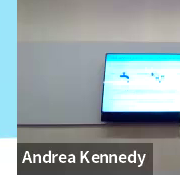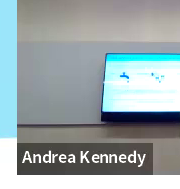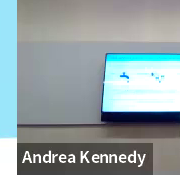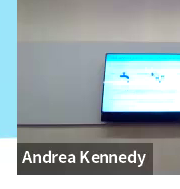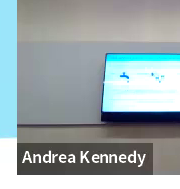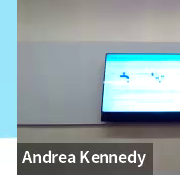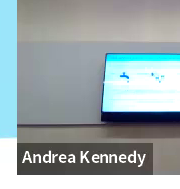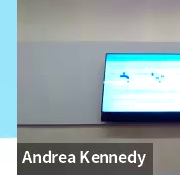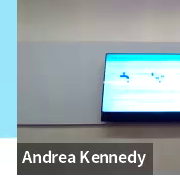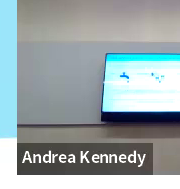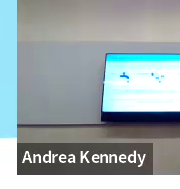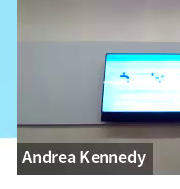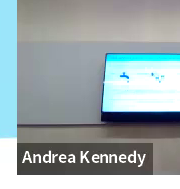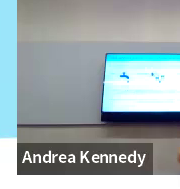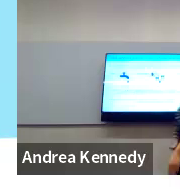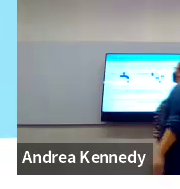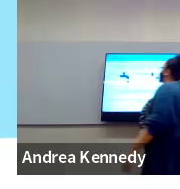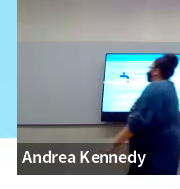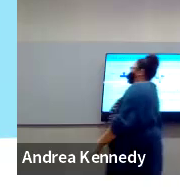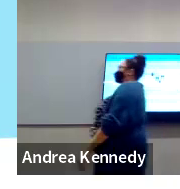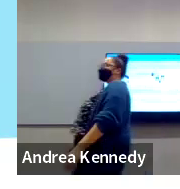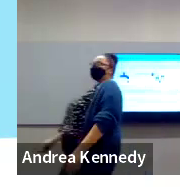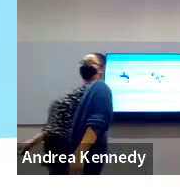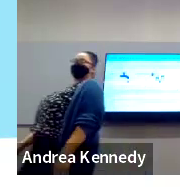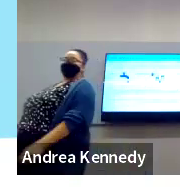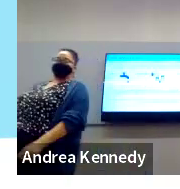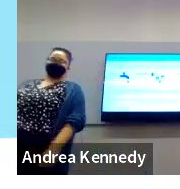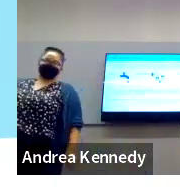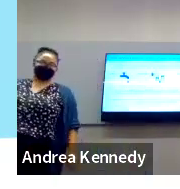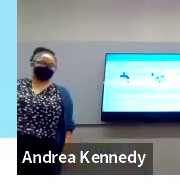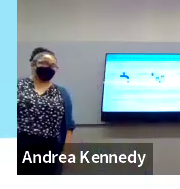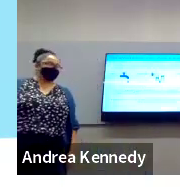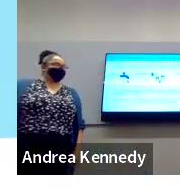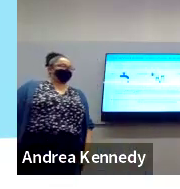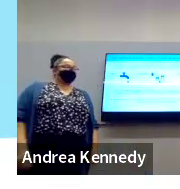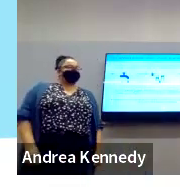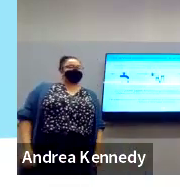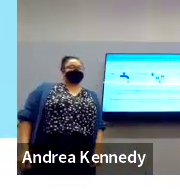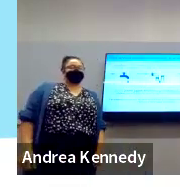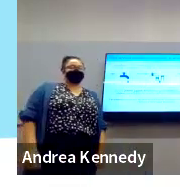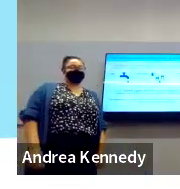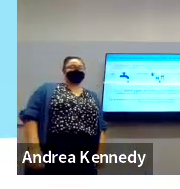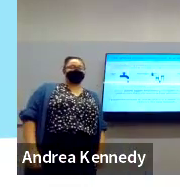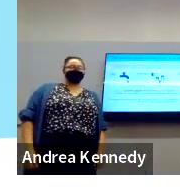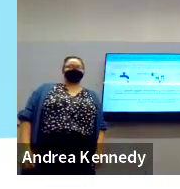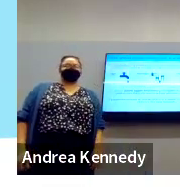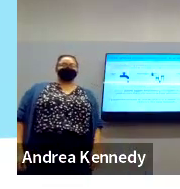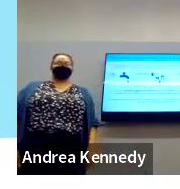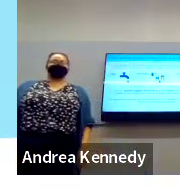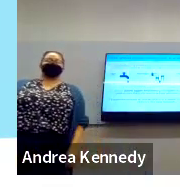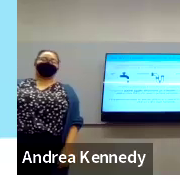exentos. Entonces, esta nueva regulación no incluye PG&E o los servicios que